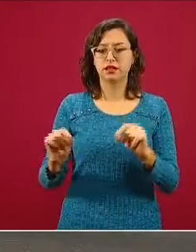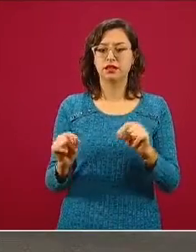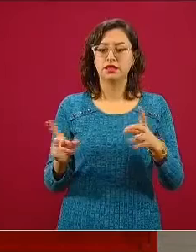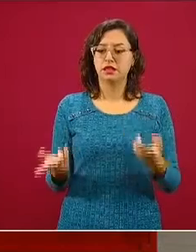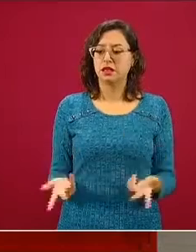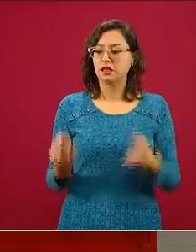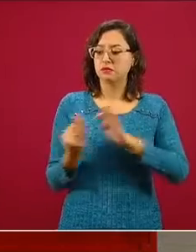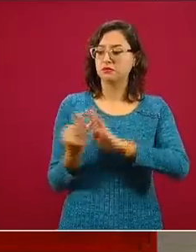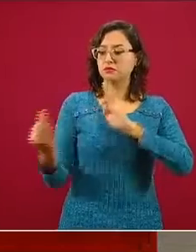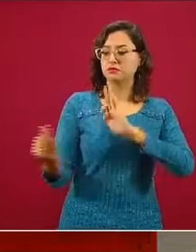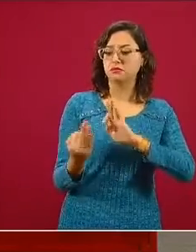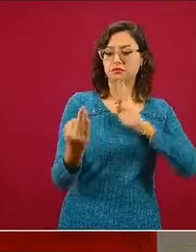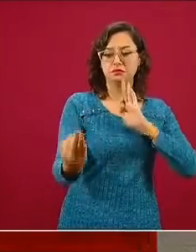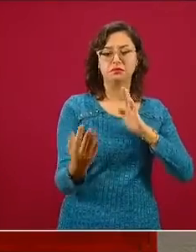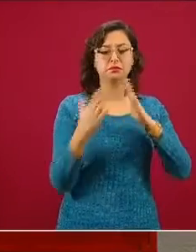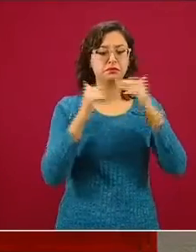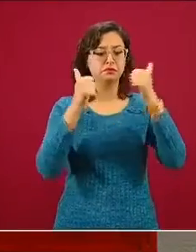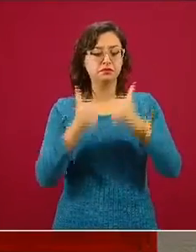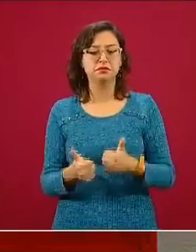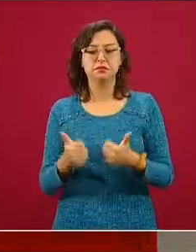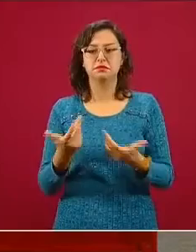Sana Distancia.